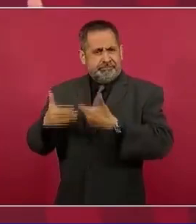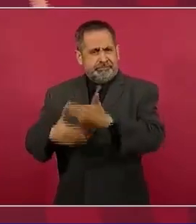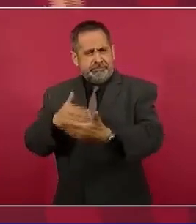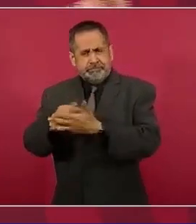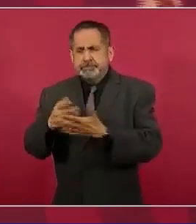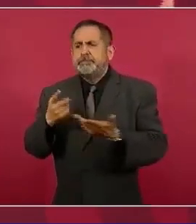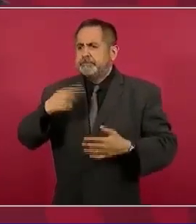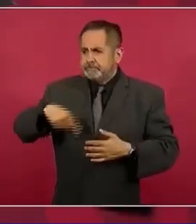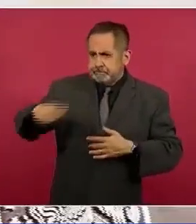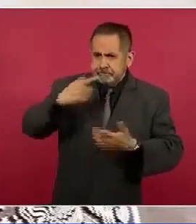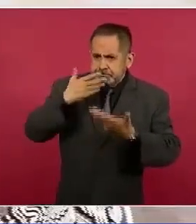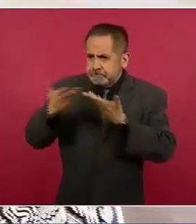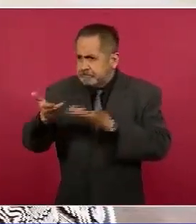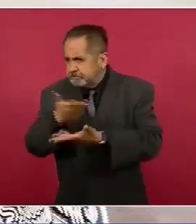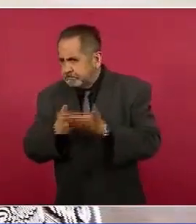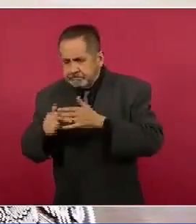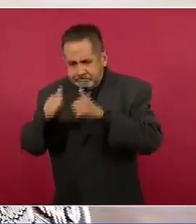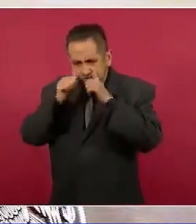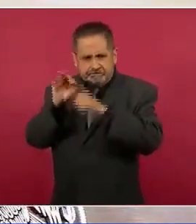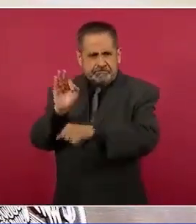ponerse al servicio